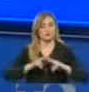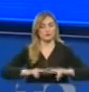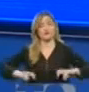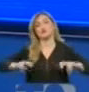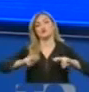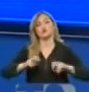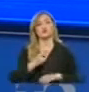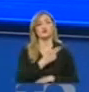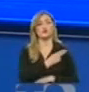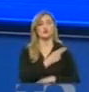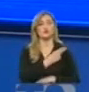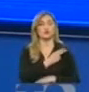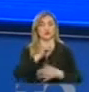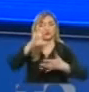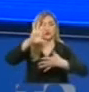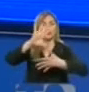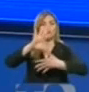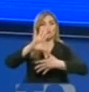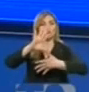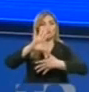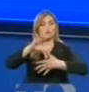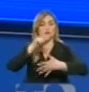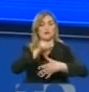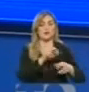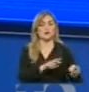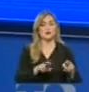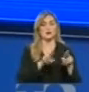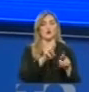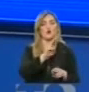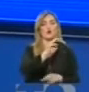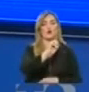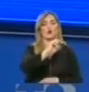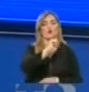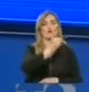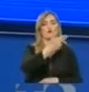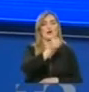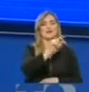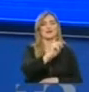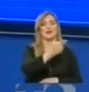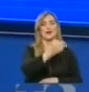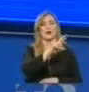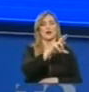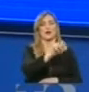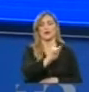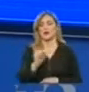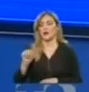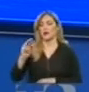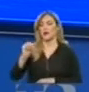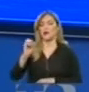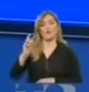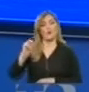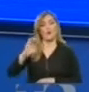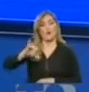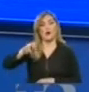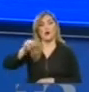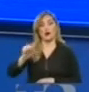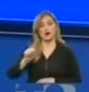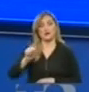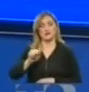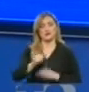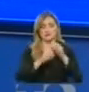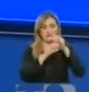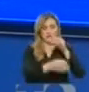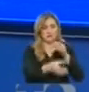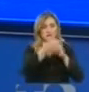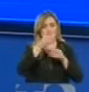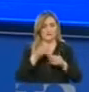Investigadores de la Universidad de las Américas identificaron residuos de coronavirus en los ríos Machángara y Monjas en Quito. Según los